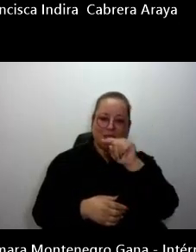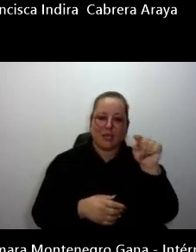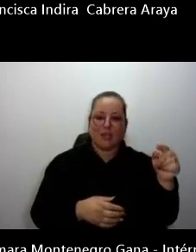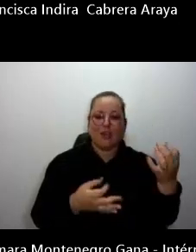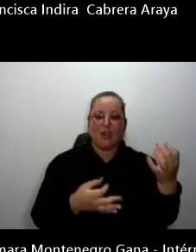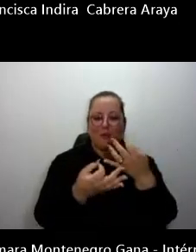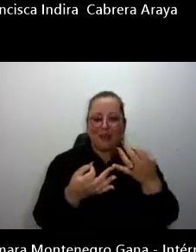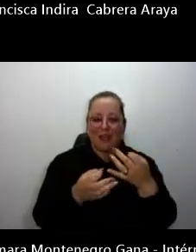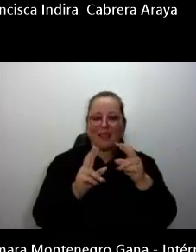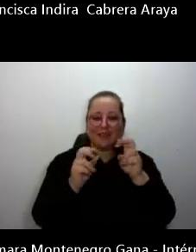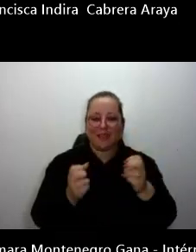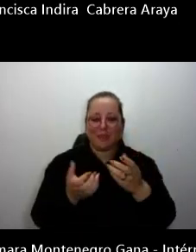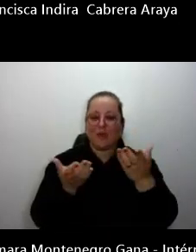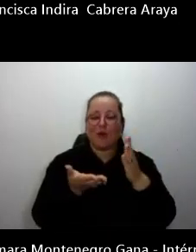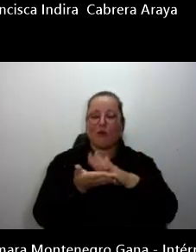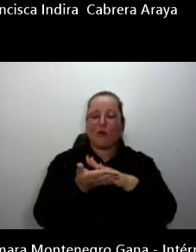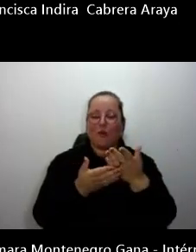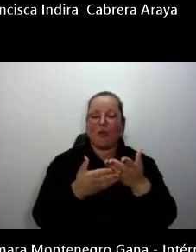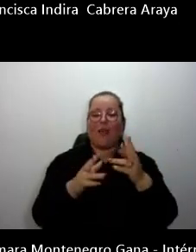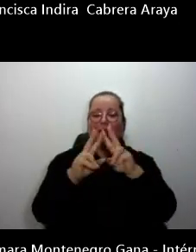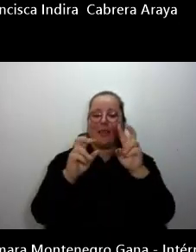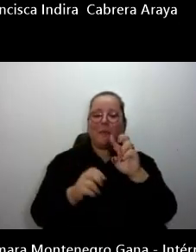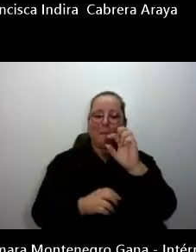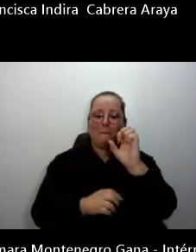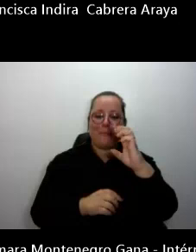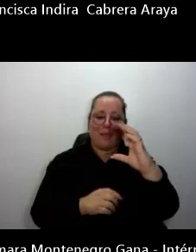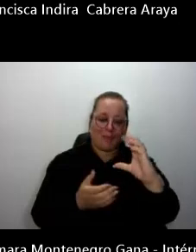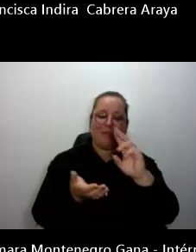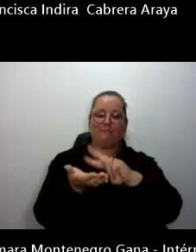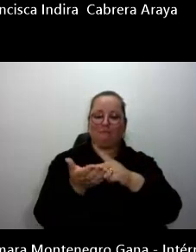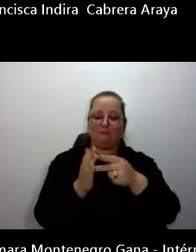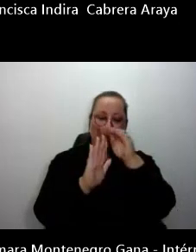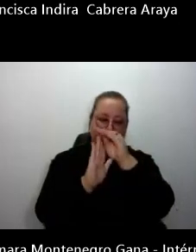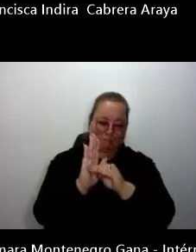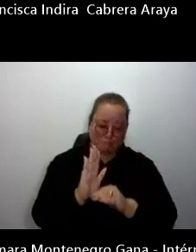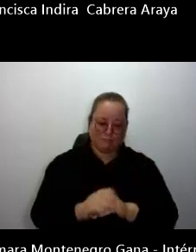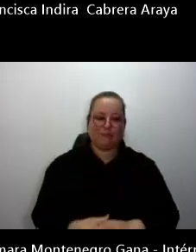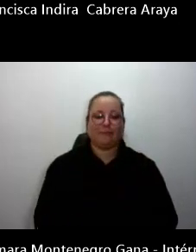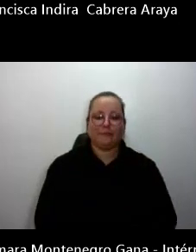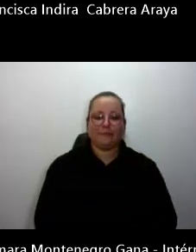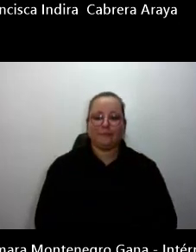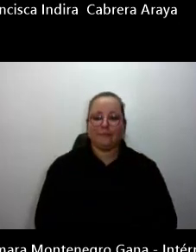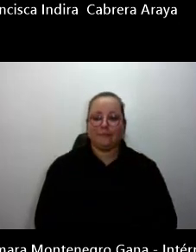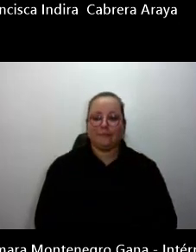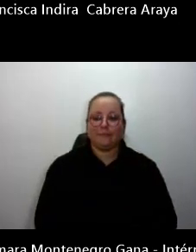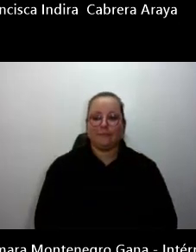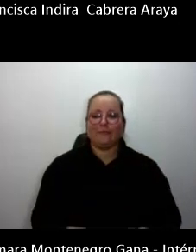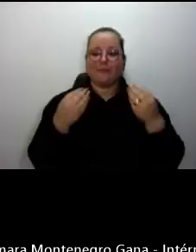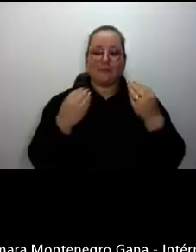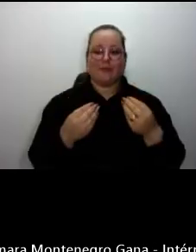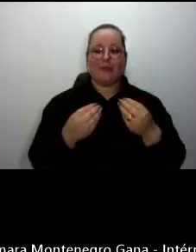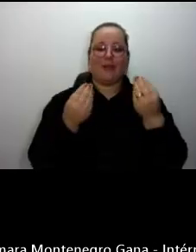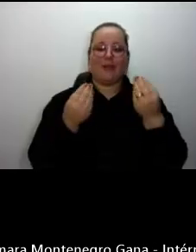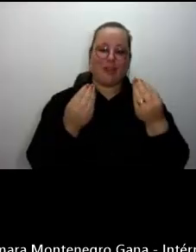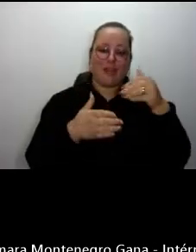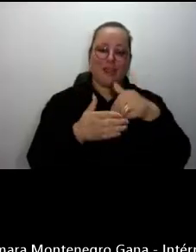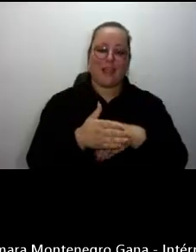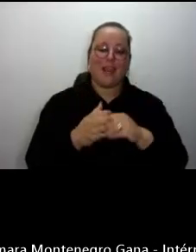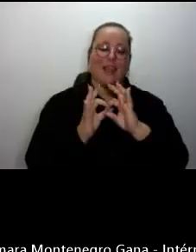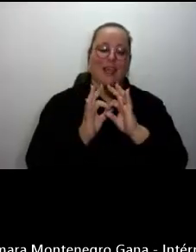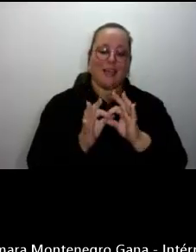¿verdad?, de los planes de acompañamiento emocional y conductual. Bueno, buenas tardes,